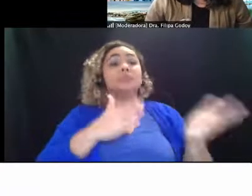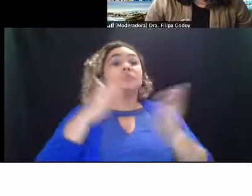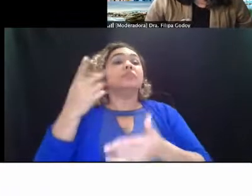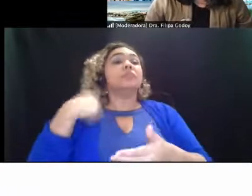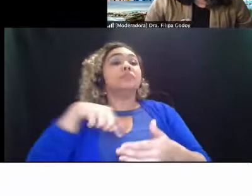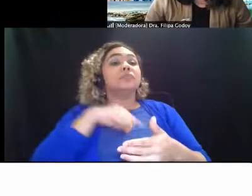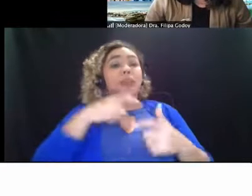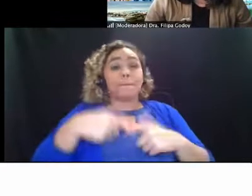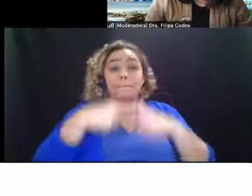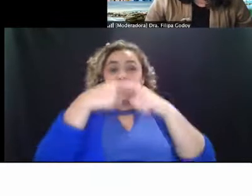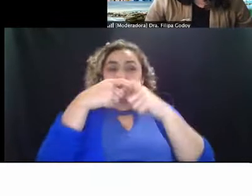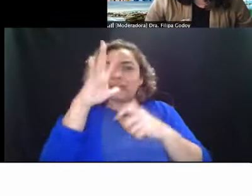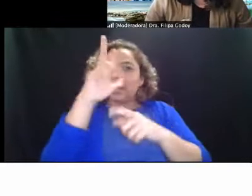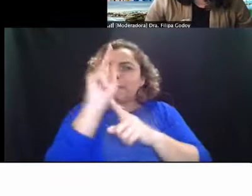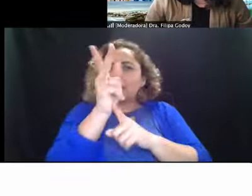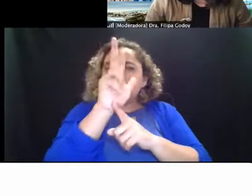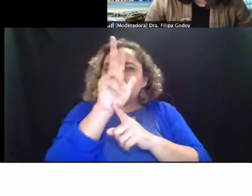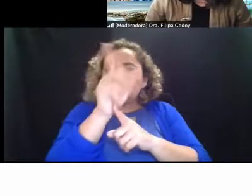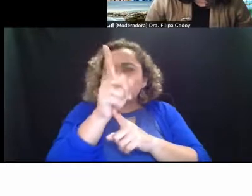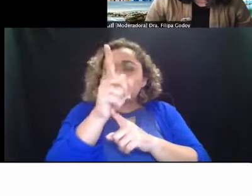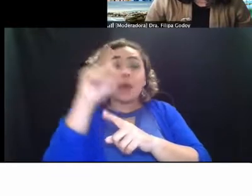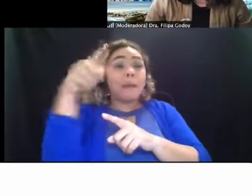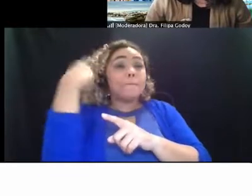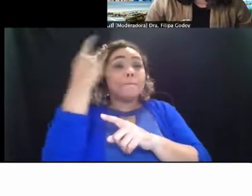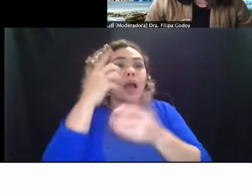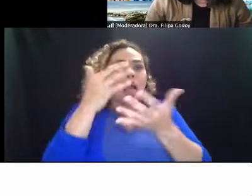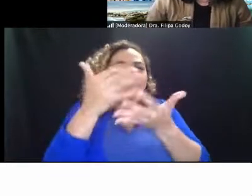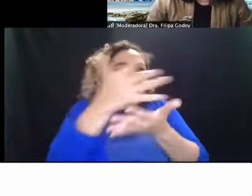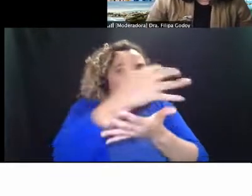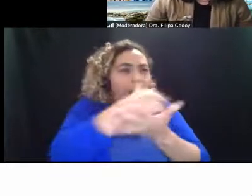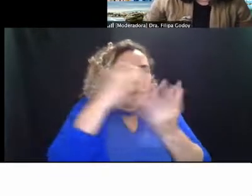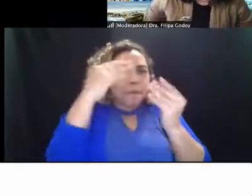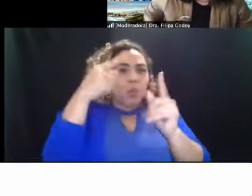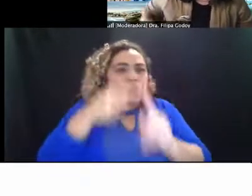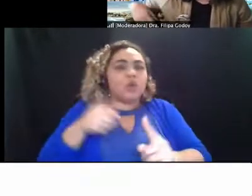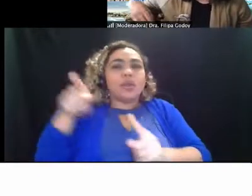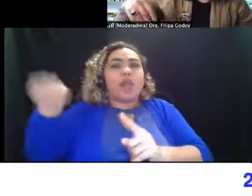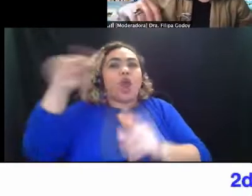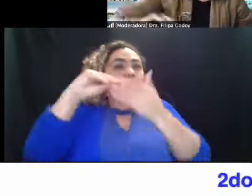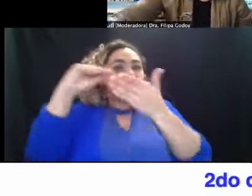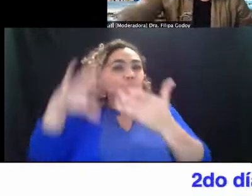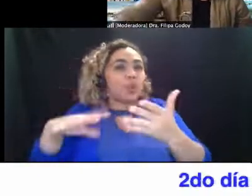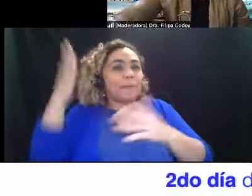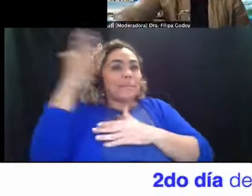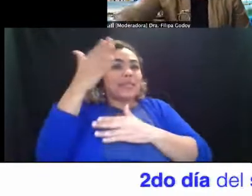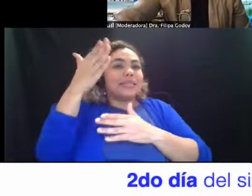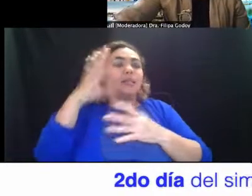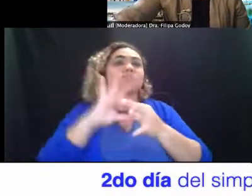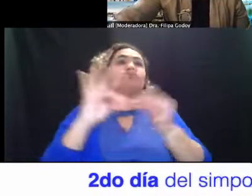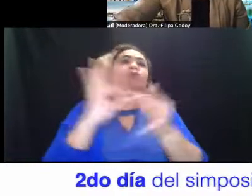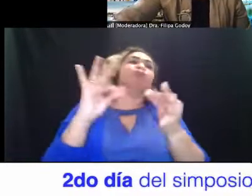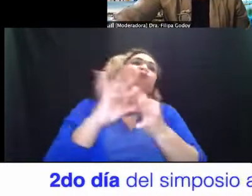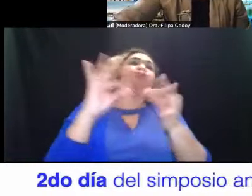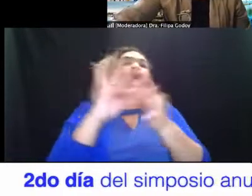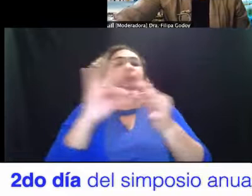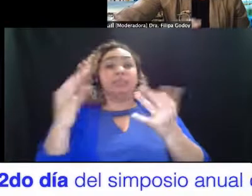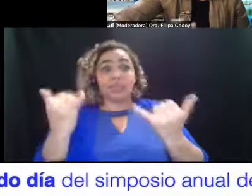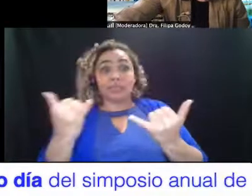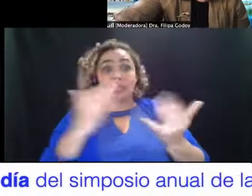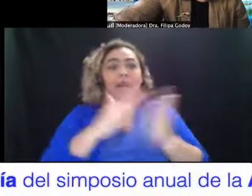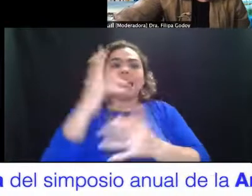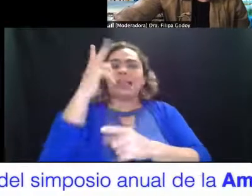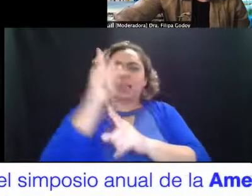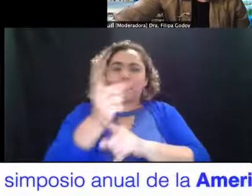una pausita de 3 minutos solamente para recopilar el puntaje de los estudiantes de las presentaciones orales, y en 3